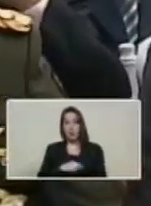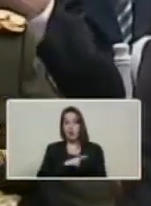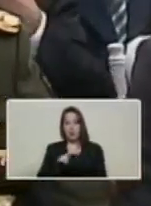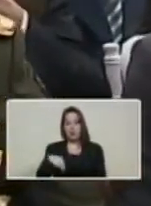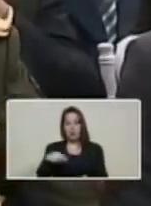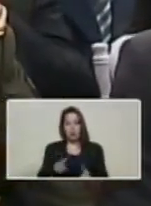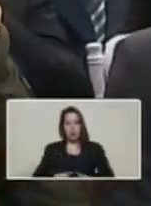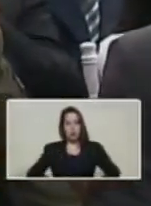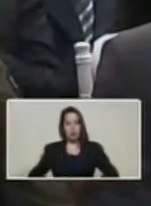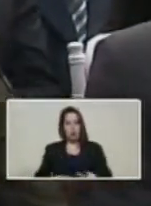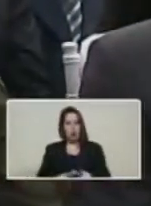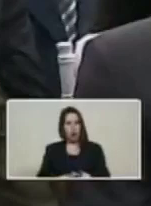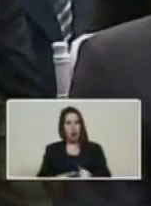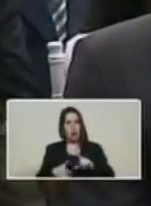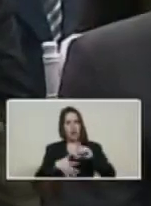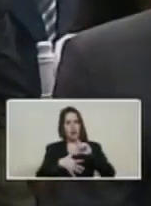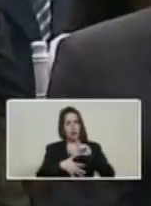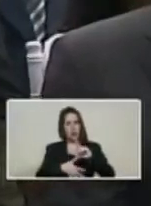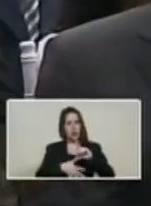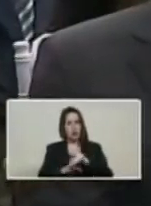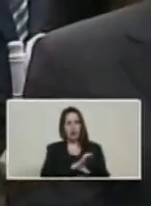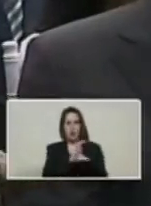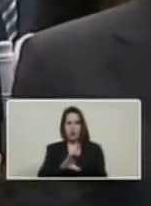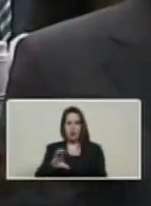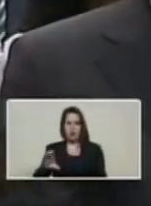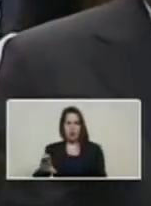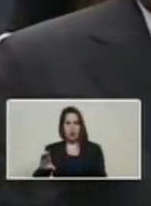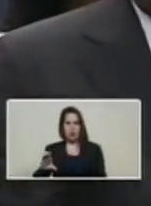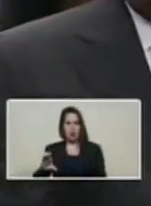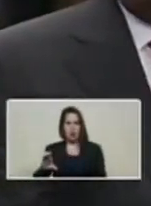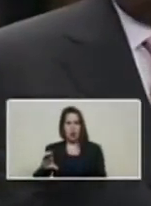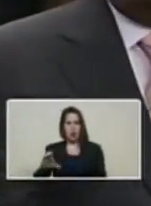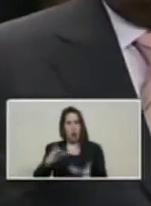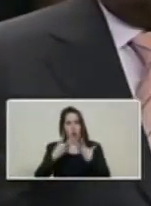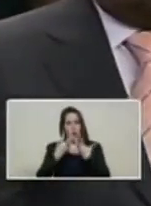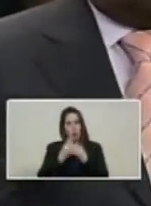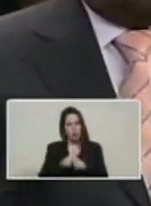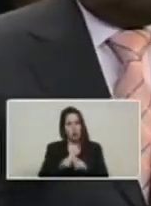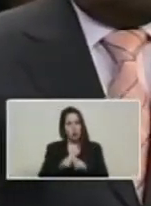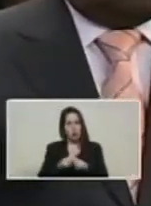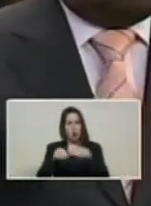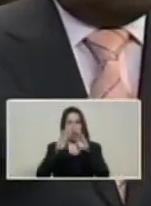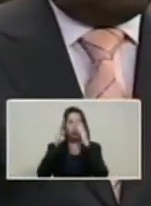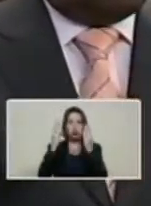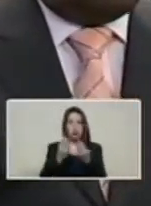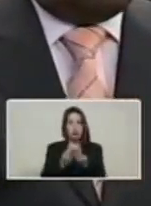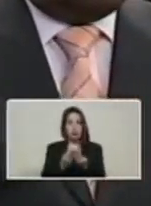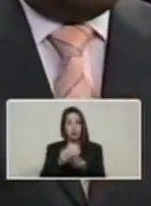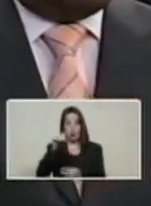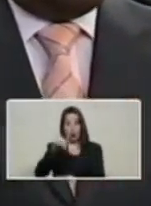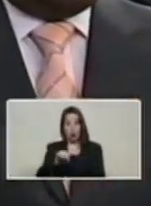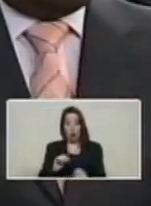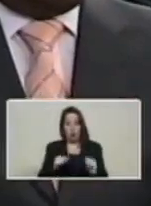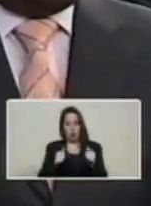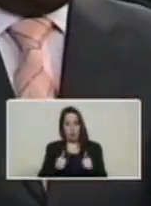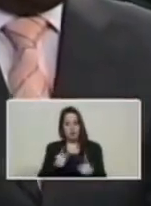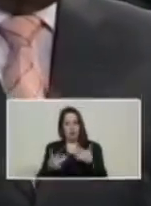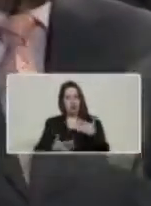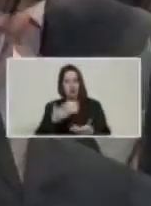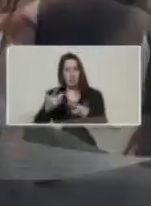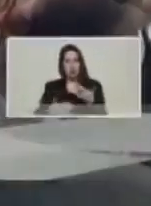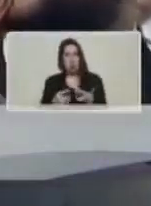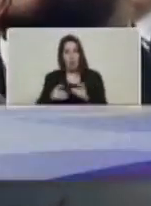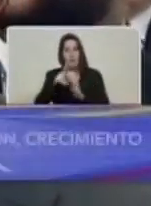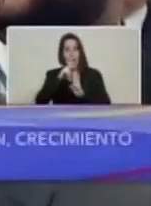latinoamericana caribeña, con el resto del mundo. Así que hoy activamos el Plan de los 10 años,